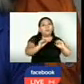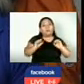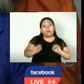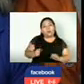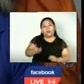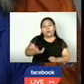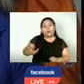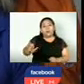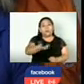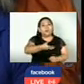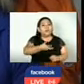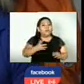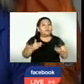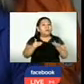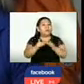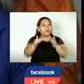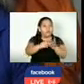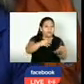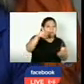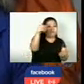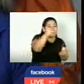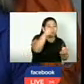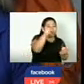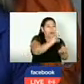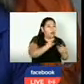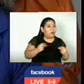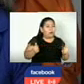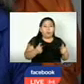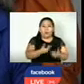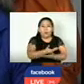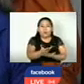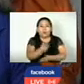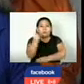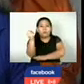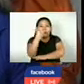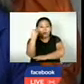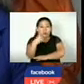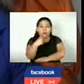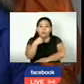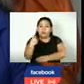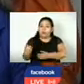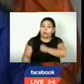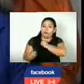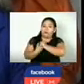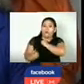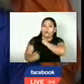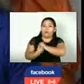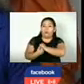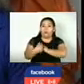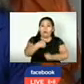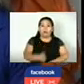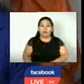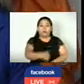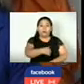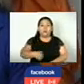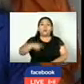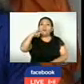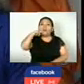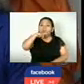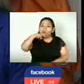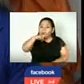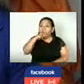este también capacitarlos para que ellos puedan dar respuesta inmediata nos va a acompañar lo que es la cruz roja también